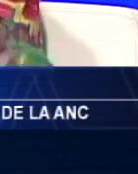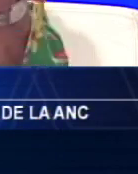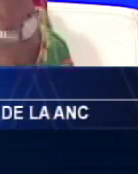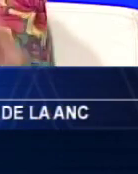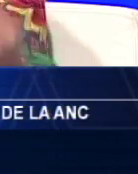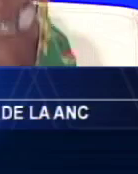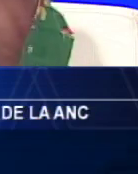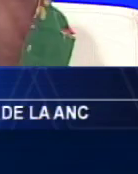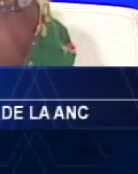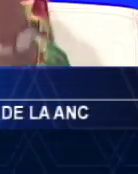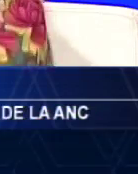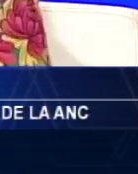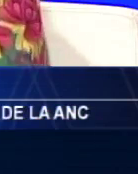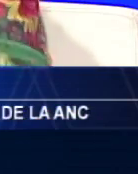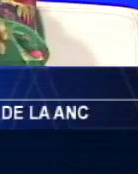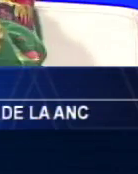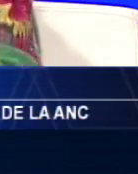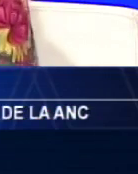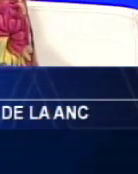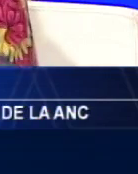que significa, estamos hablando de